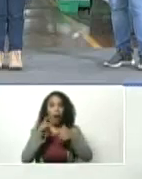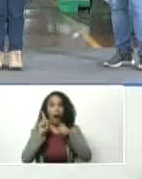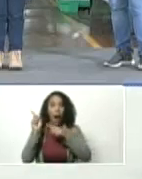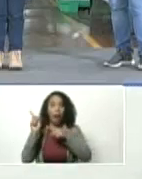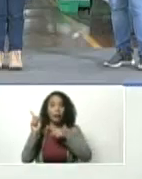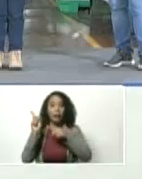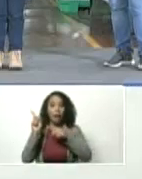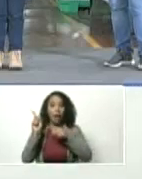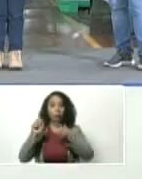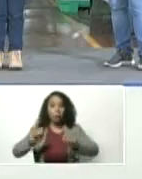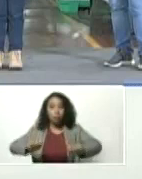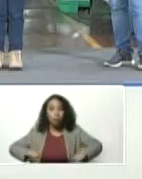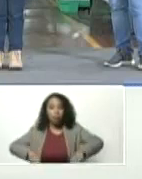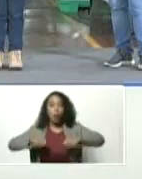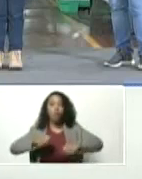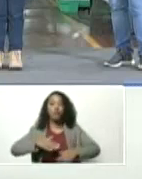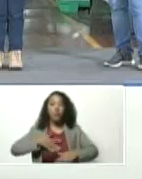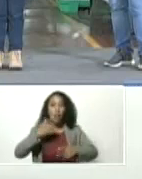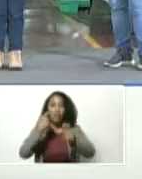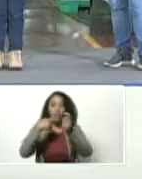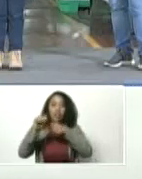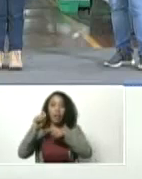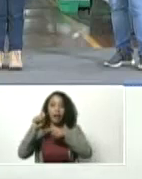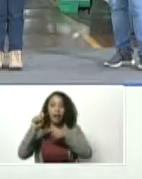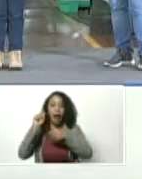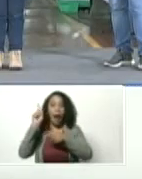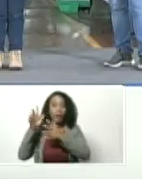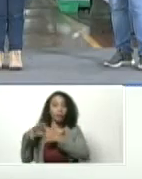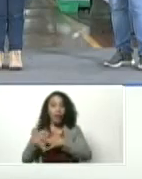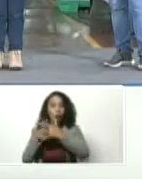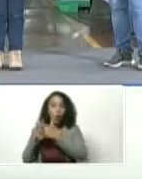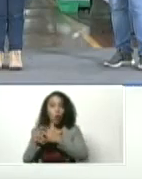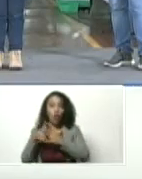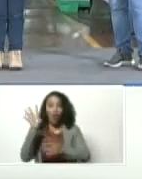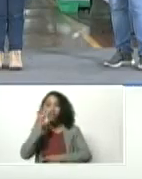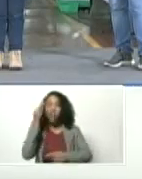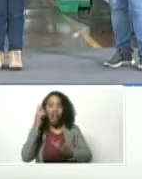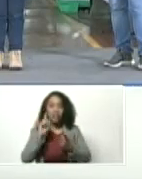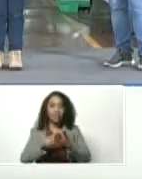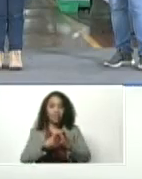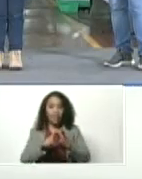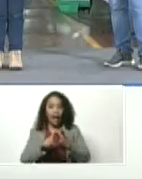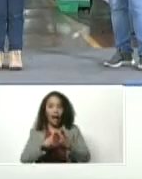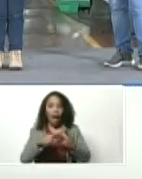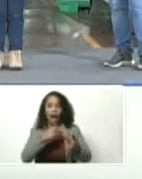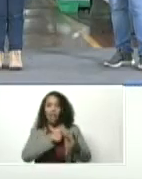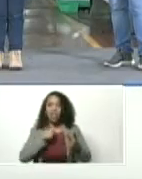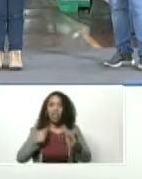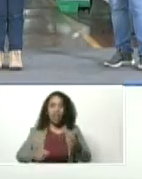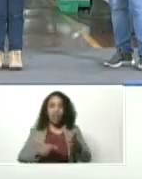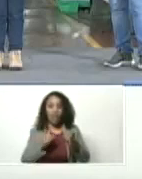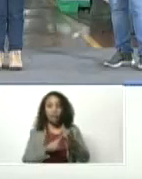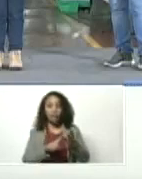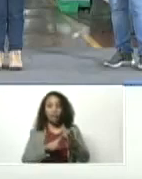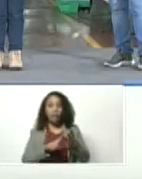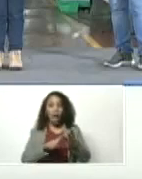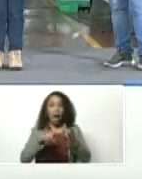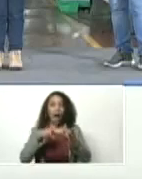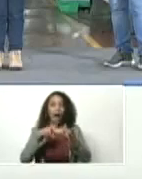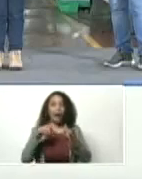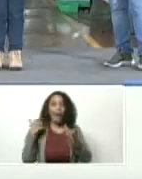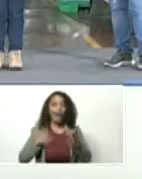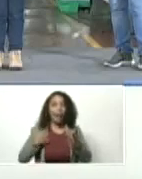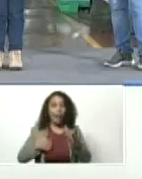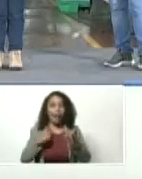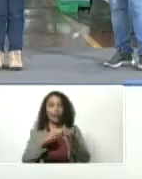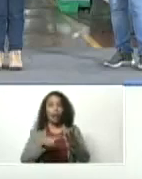jean lo puedes vender en Nueva York, en París, en Shanghái, en Buenos Aires, en